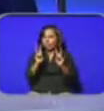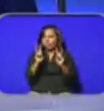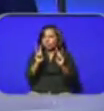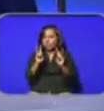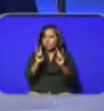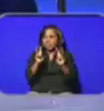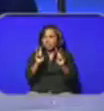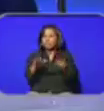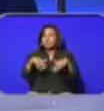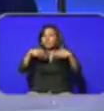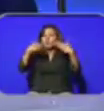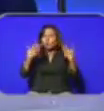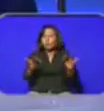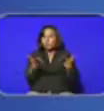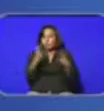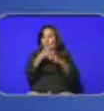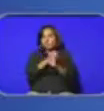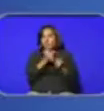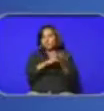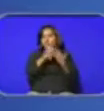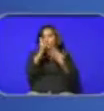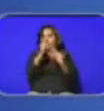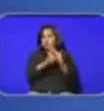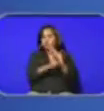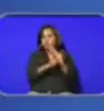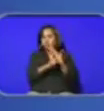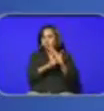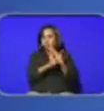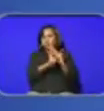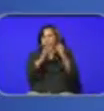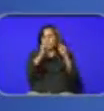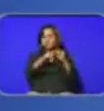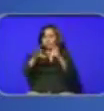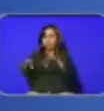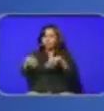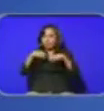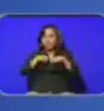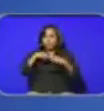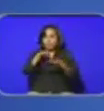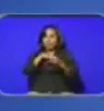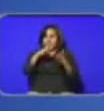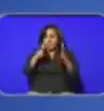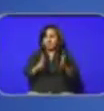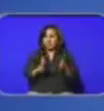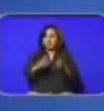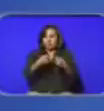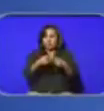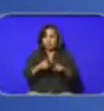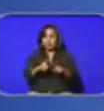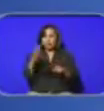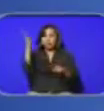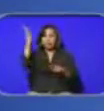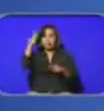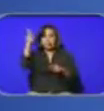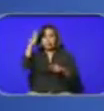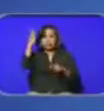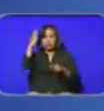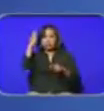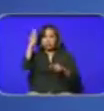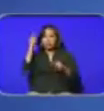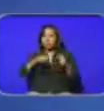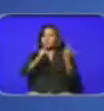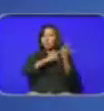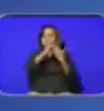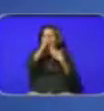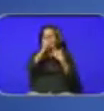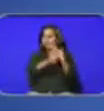sería ese proceso para la admisión de los estudiantes. Lo que sí tenemos claro en este momento es que, dado que es un proyecto con